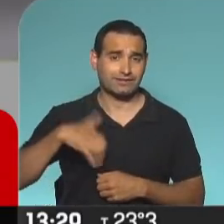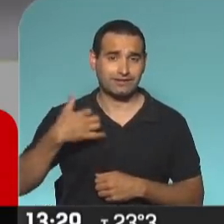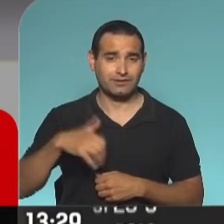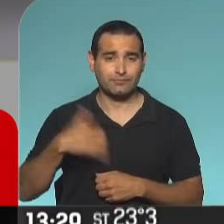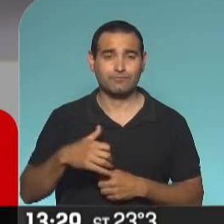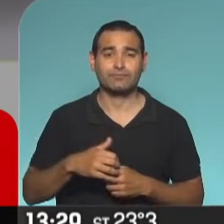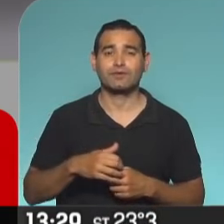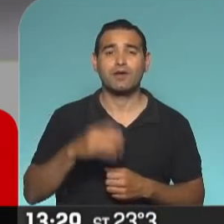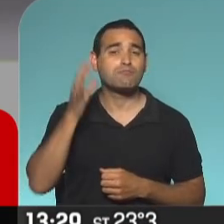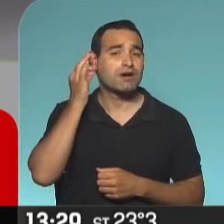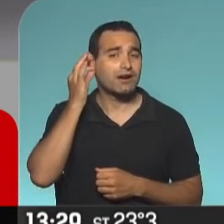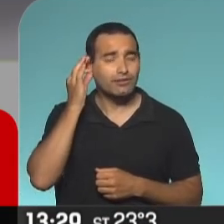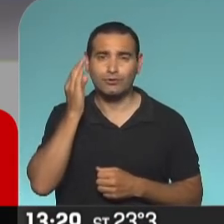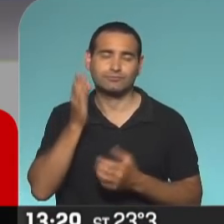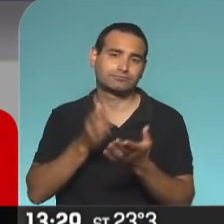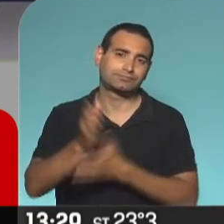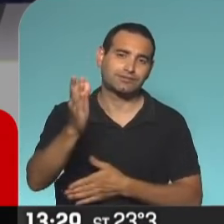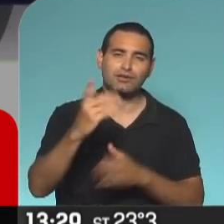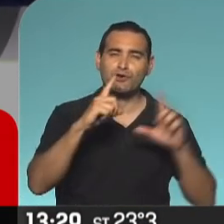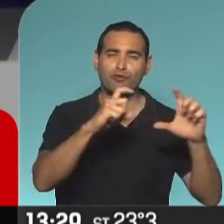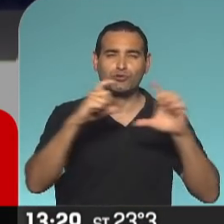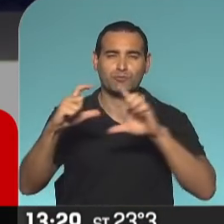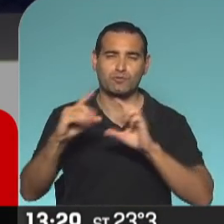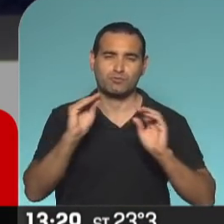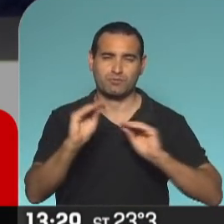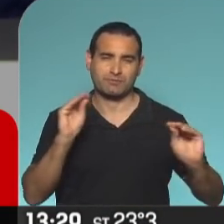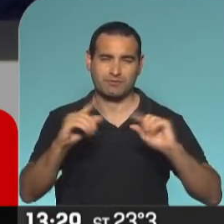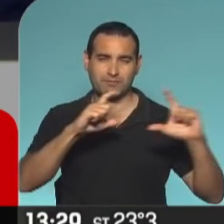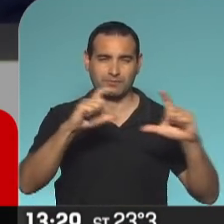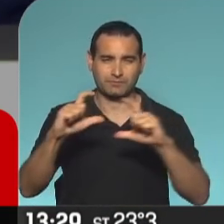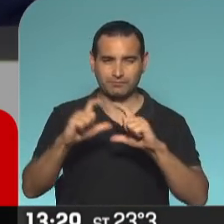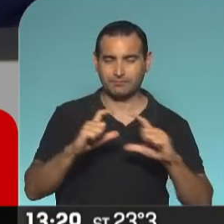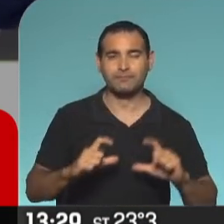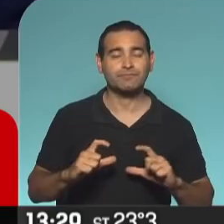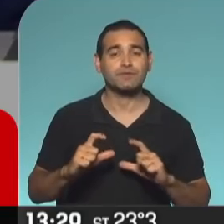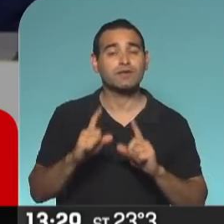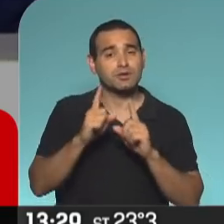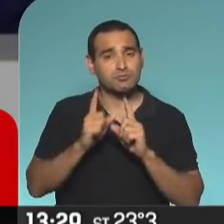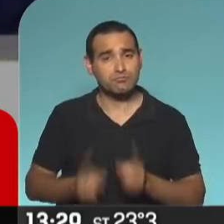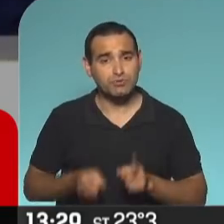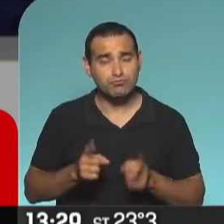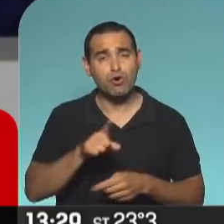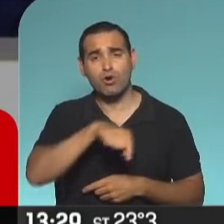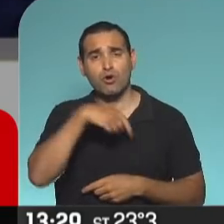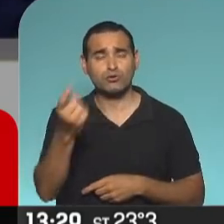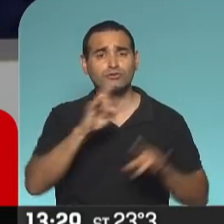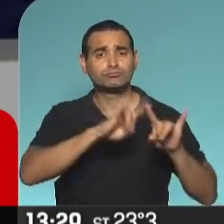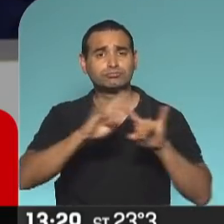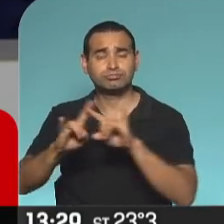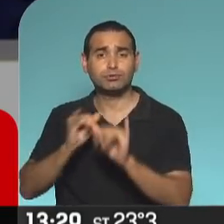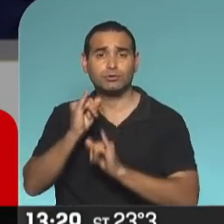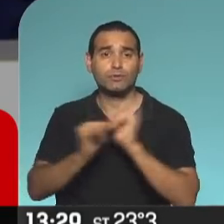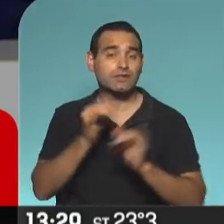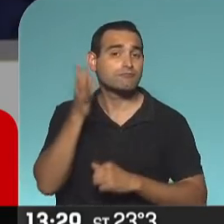Infierno Rojo, Maradona Eterno, con fotografías de Diego en distintas instancias de su carrera. También otros portales que dan cuenta de que